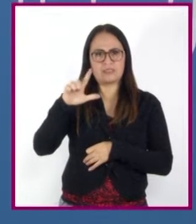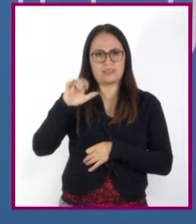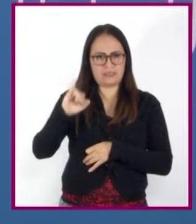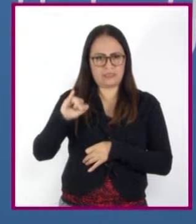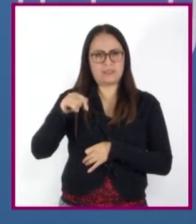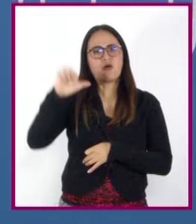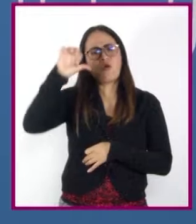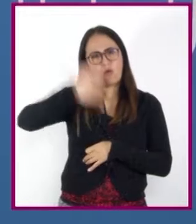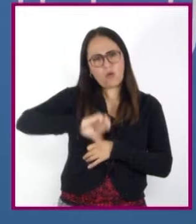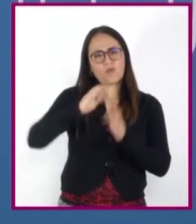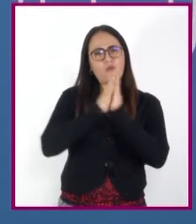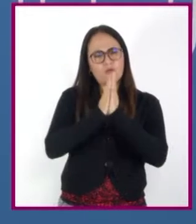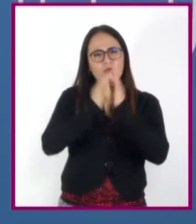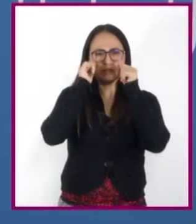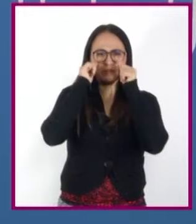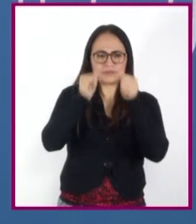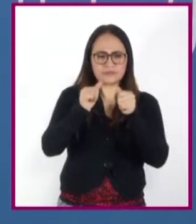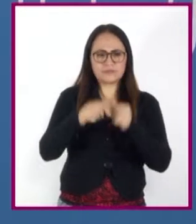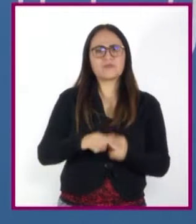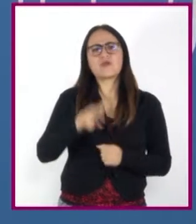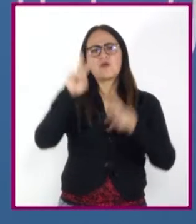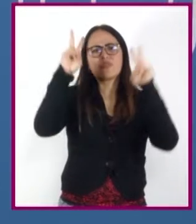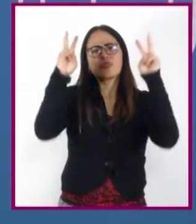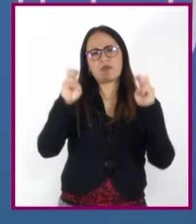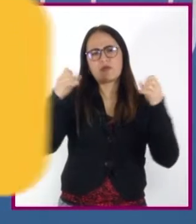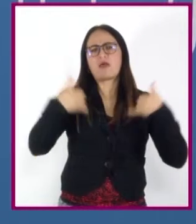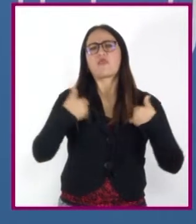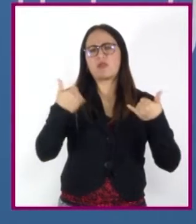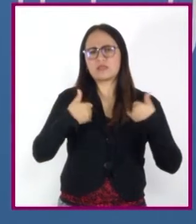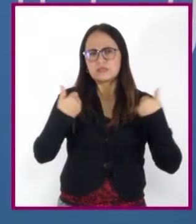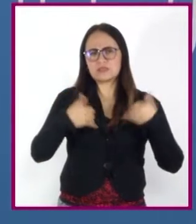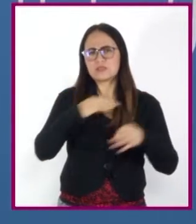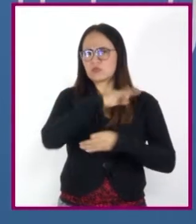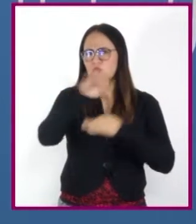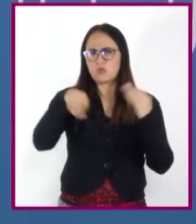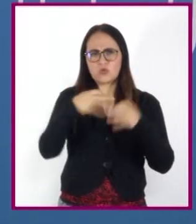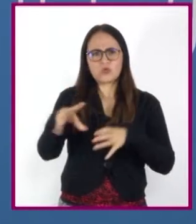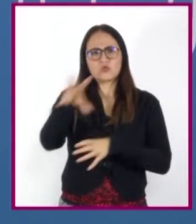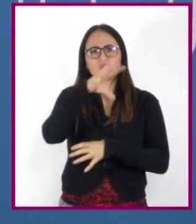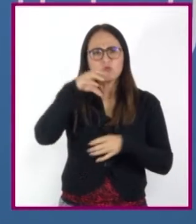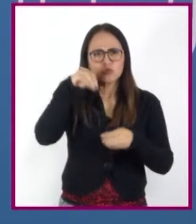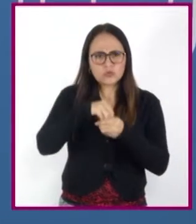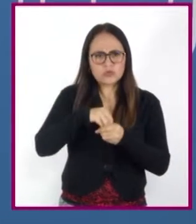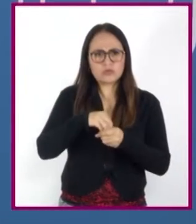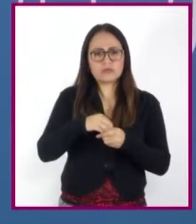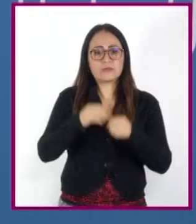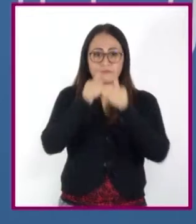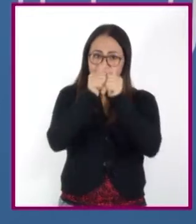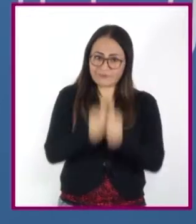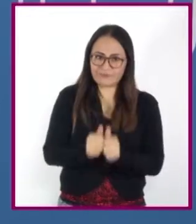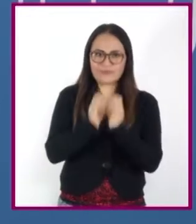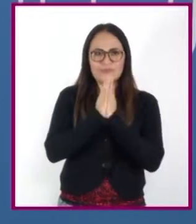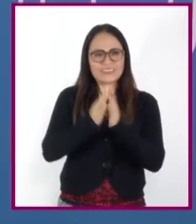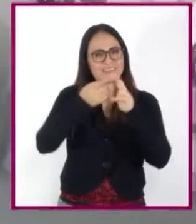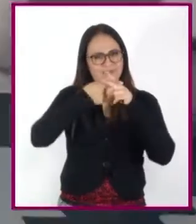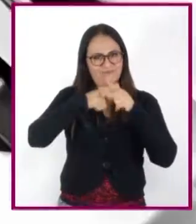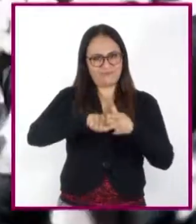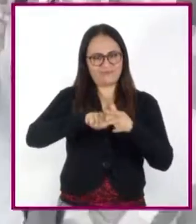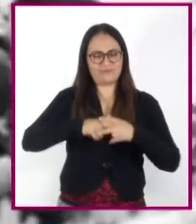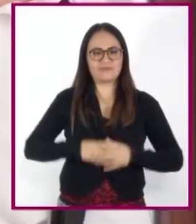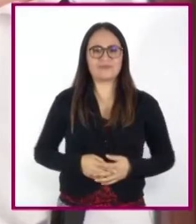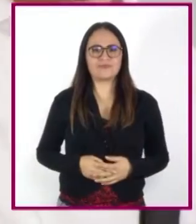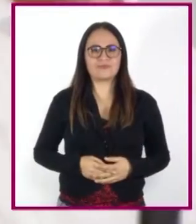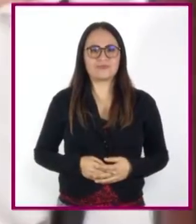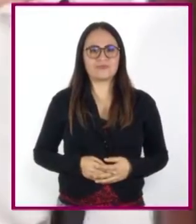en esta sesión titulada Adolescentes por la Inclusión. No se muevan de su lugar, que ya comenzamos.